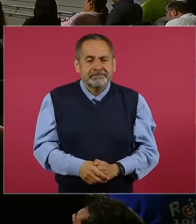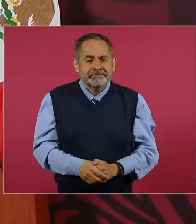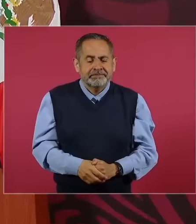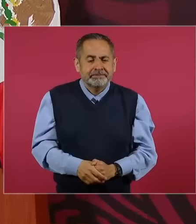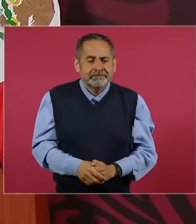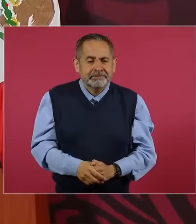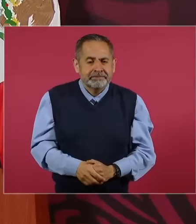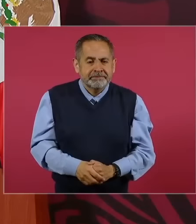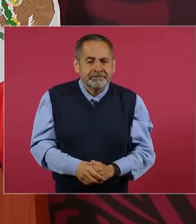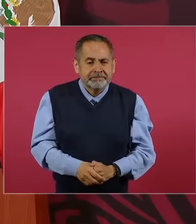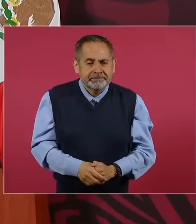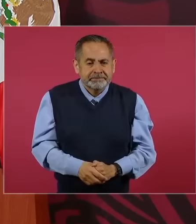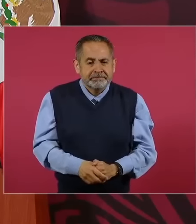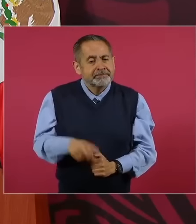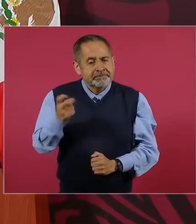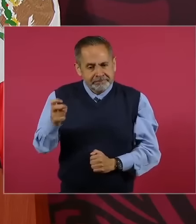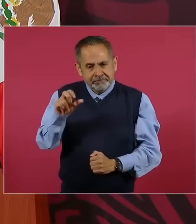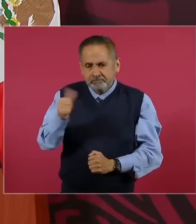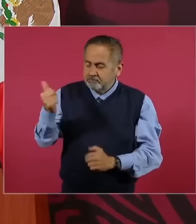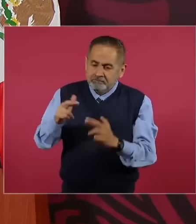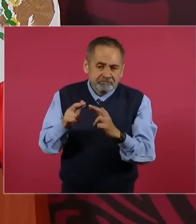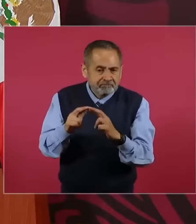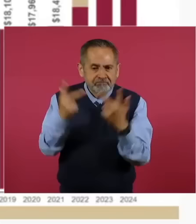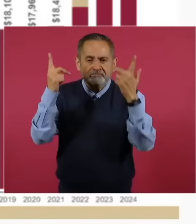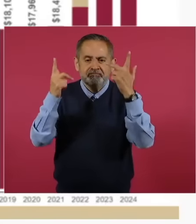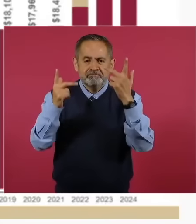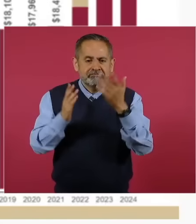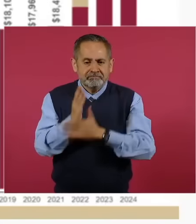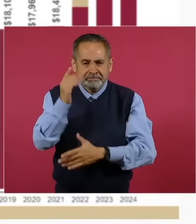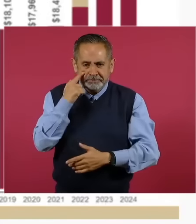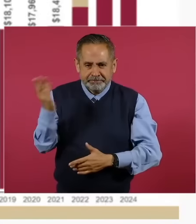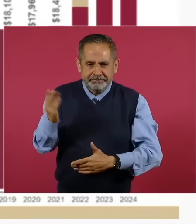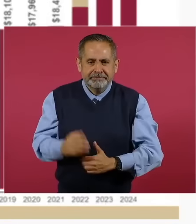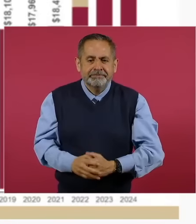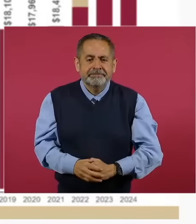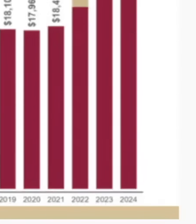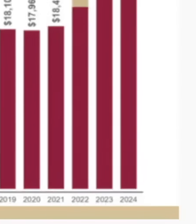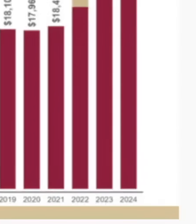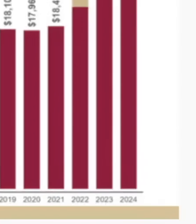Este es otro récord histórico.